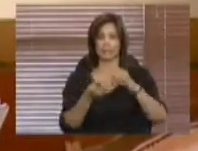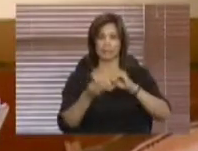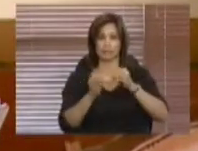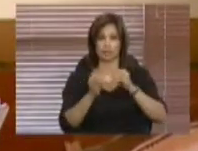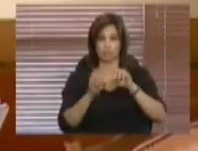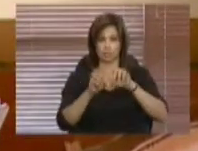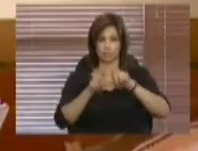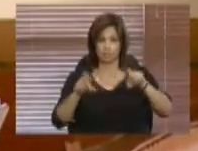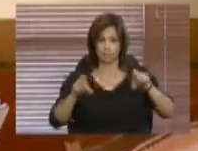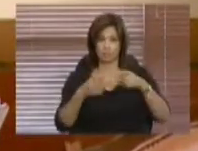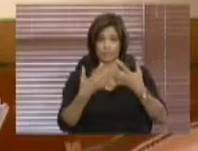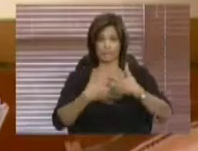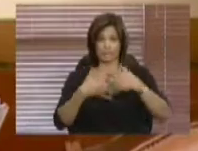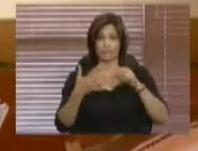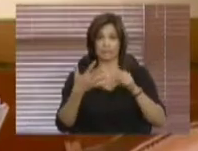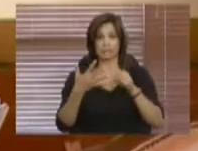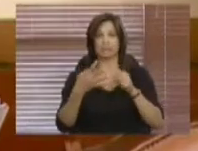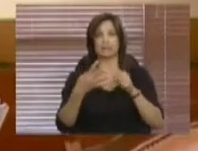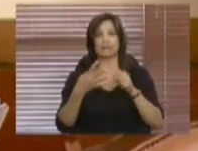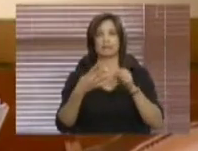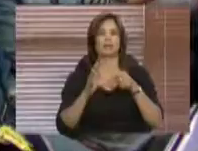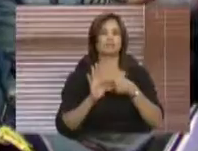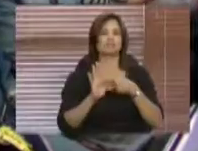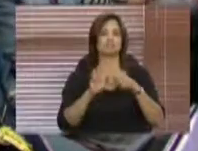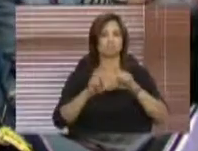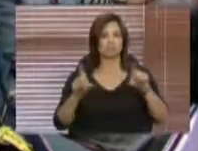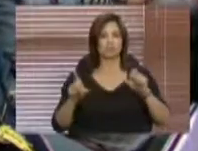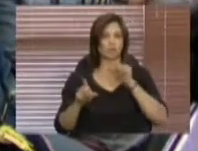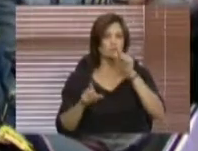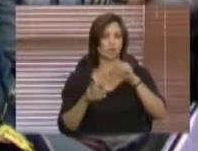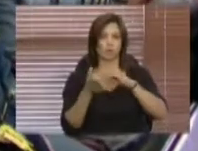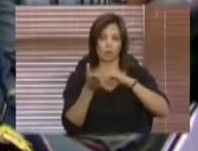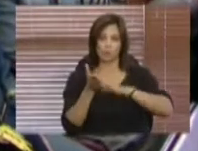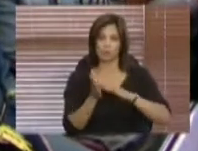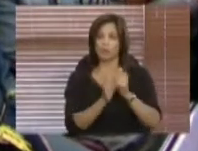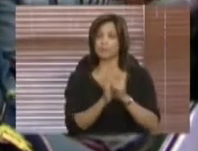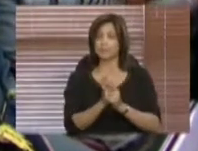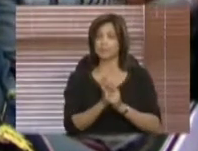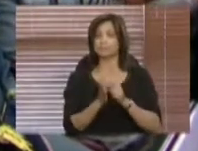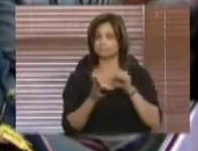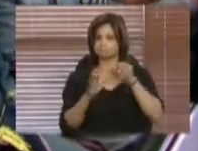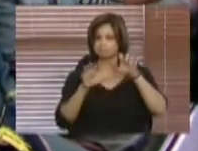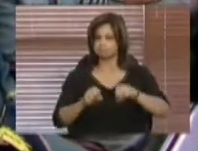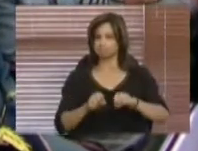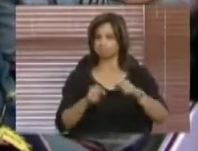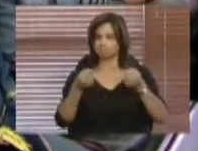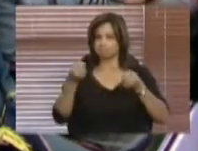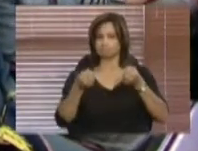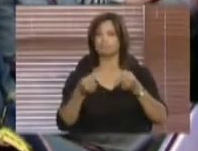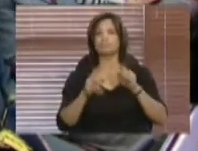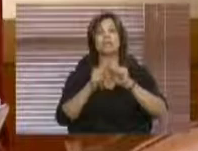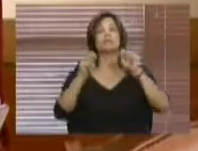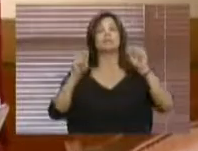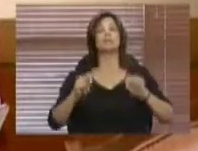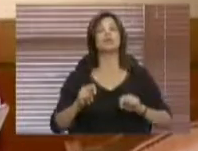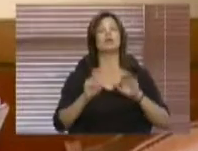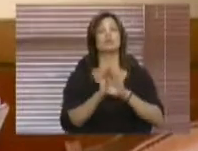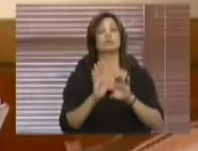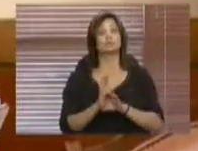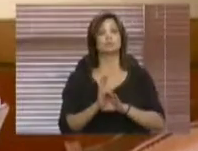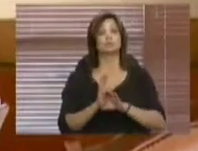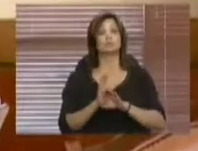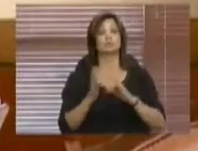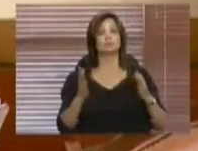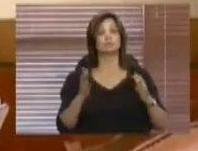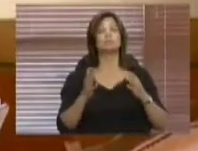número de chasis. Y D. Si exhibe una placa no prescrita por la ley. El Tribunal Constitucional